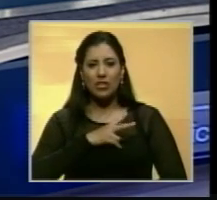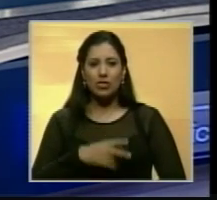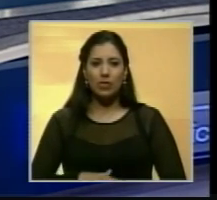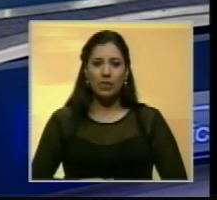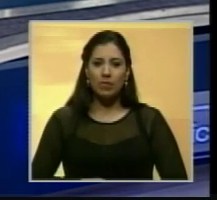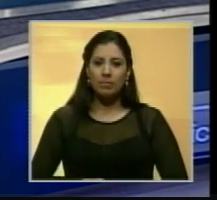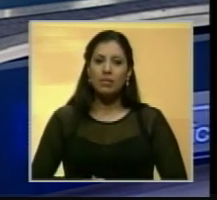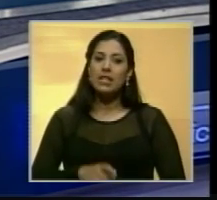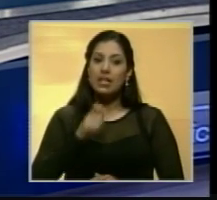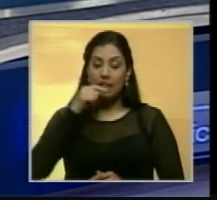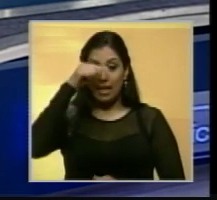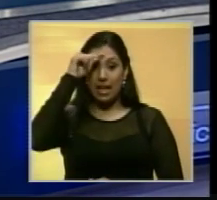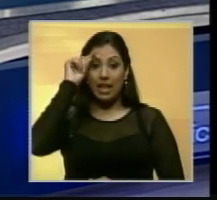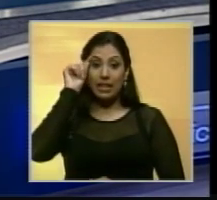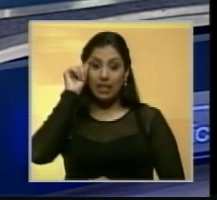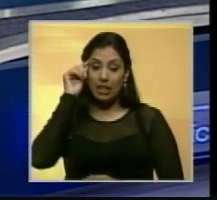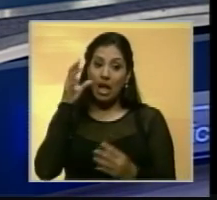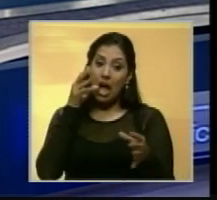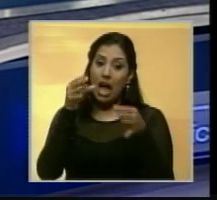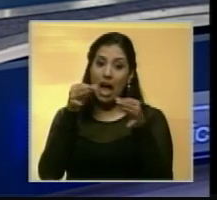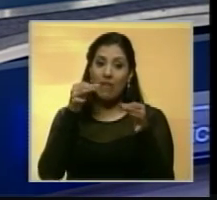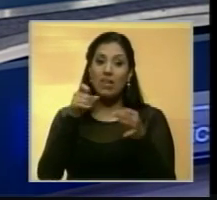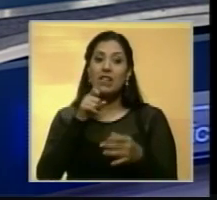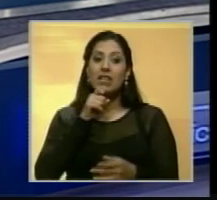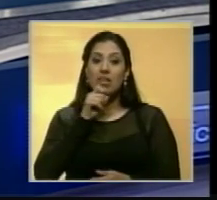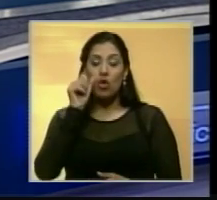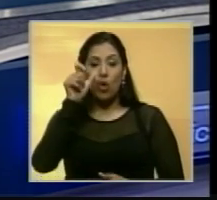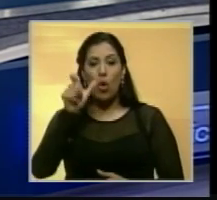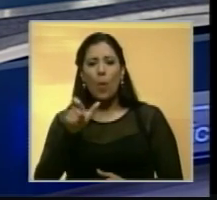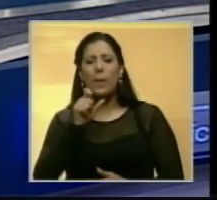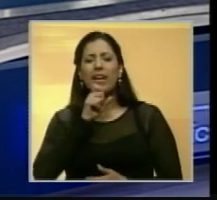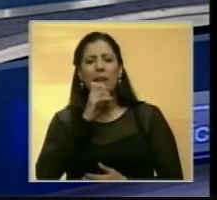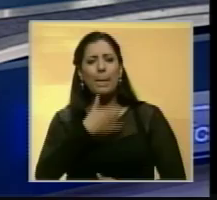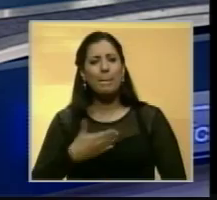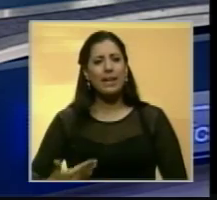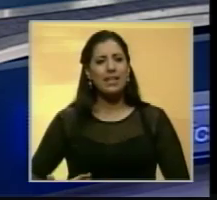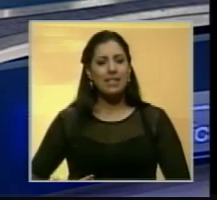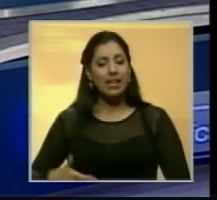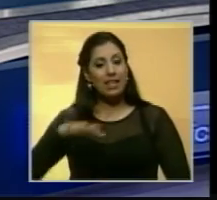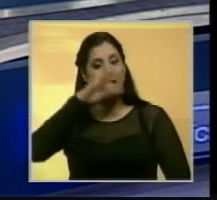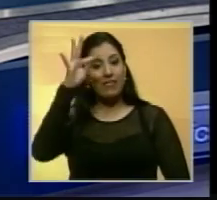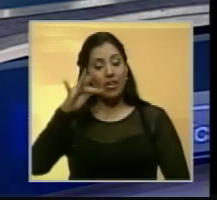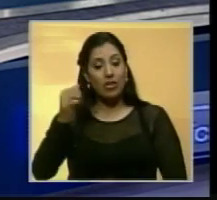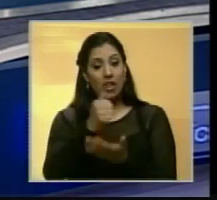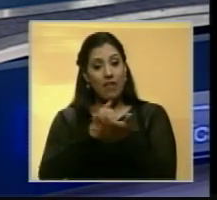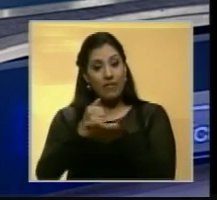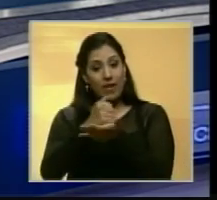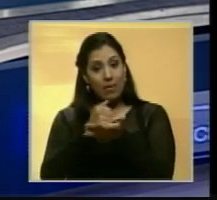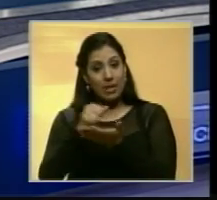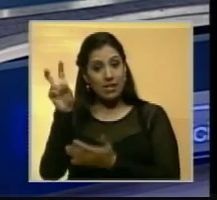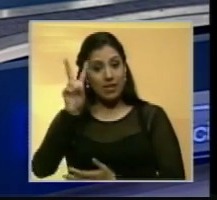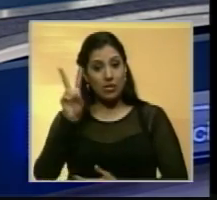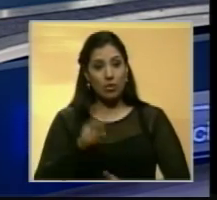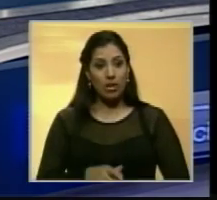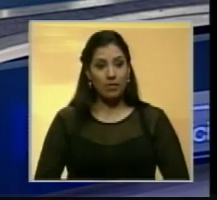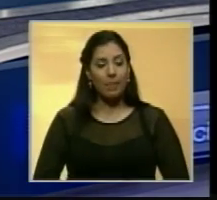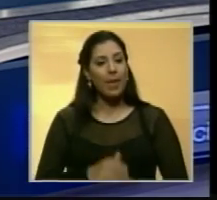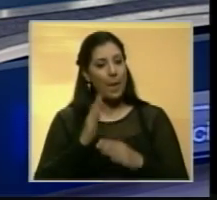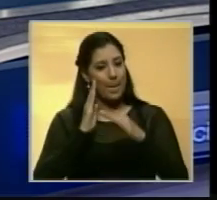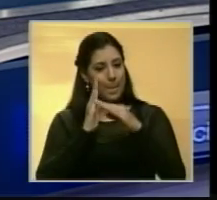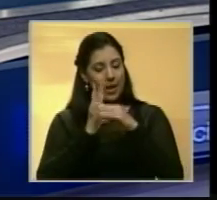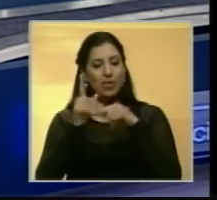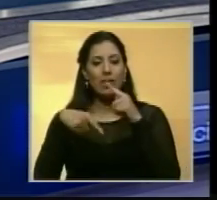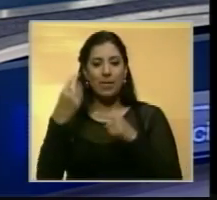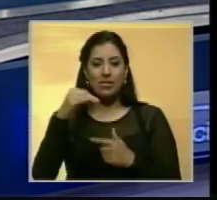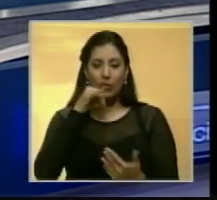Venevisión, Drina va a estar conversando con Freddy Ceballos, quien es el presidente de la Federación Farmacéutica Venezolana. Hacemos una